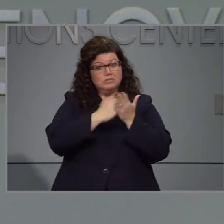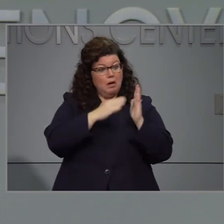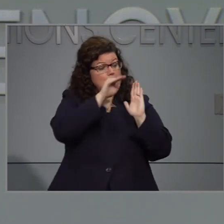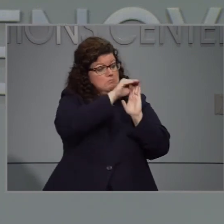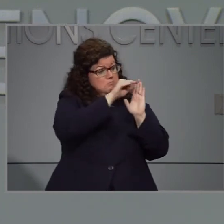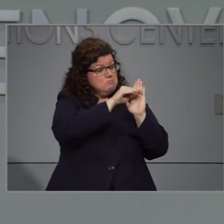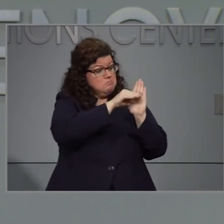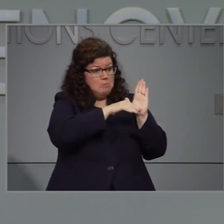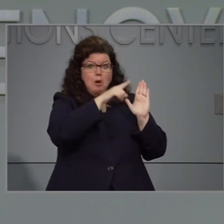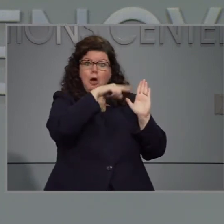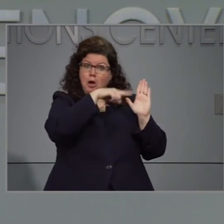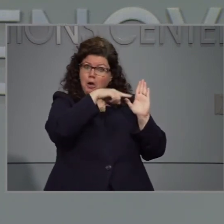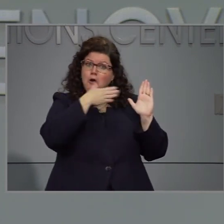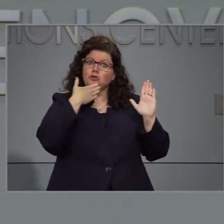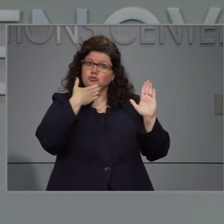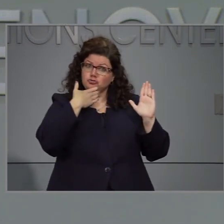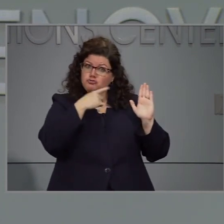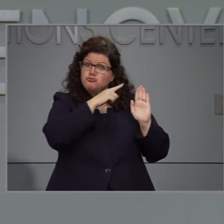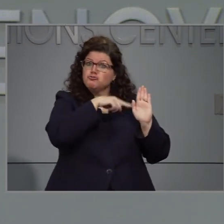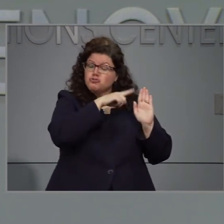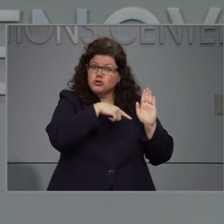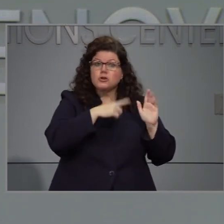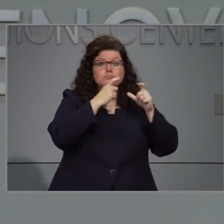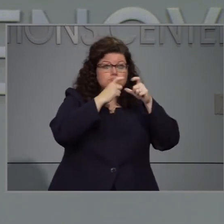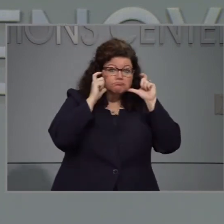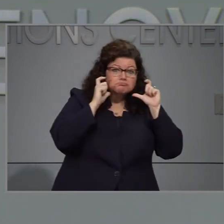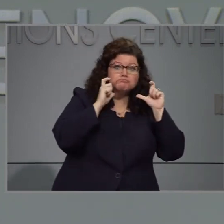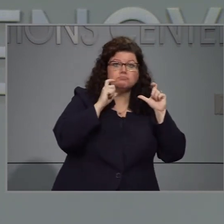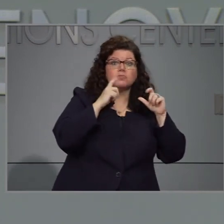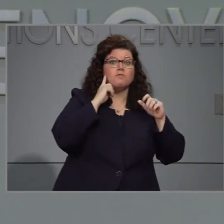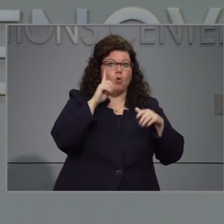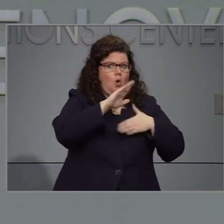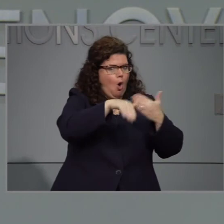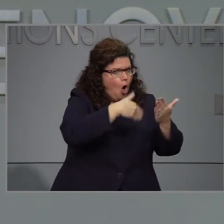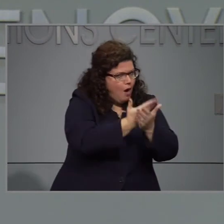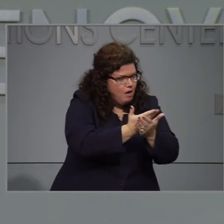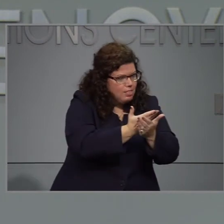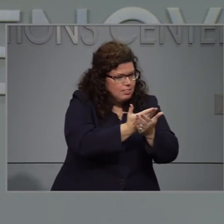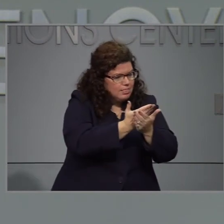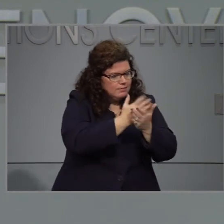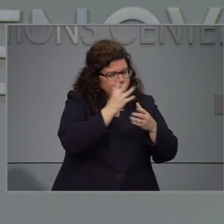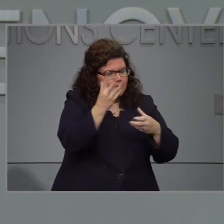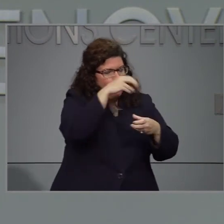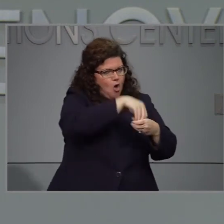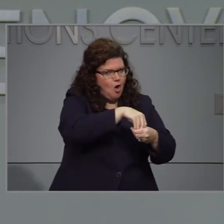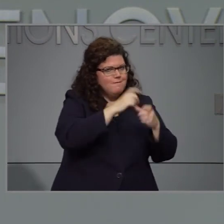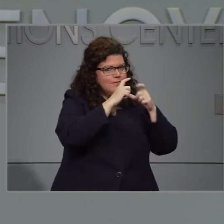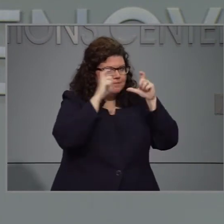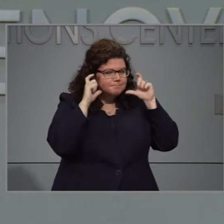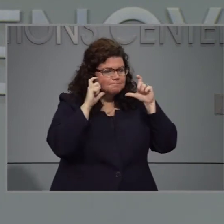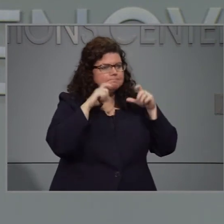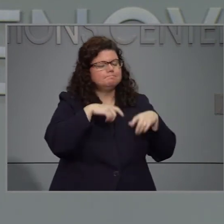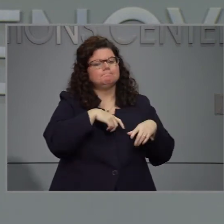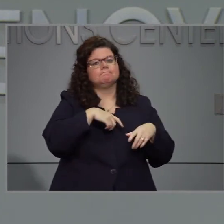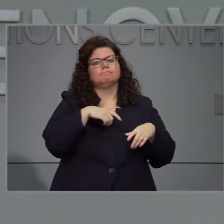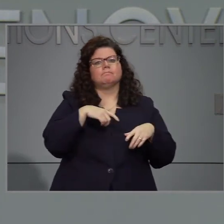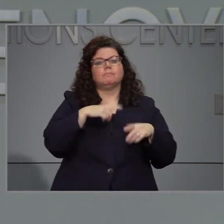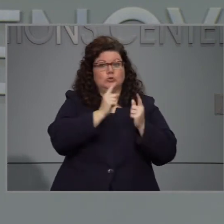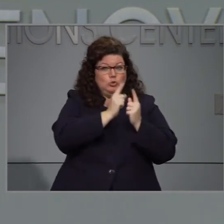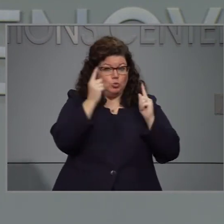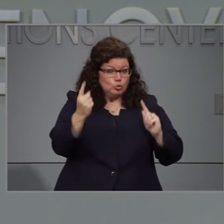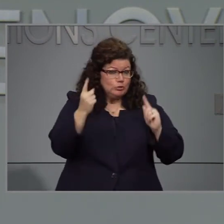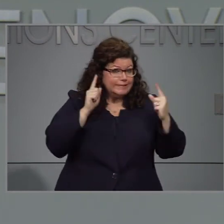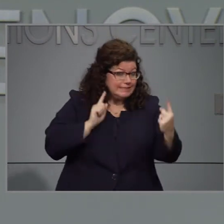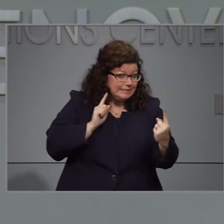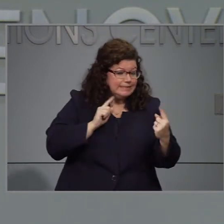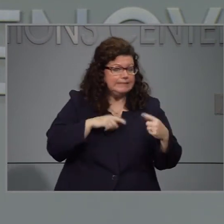me dijeron que hay unos principios sólidos, muy buenos, llevar mascarilla, todos los que estén involucrados en todos